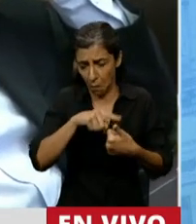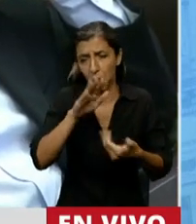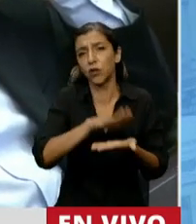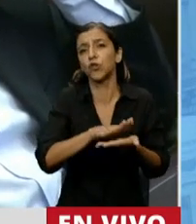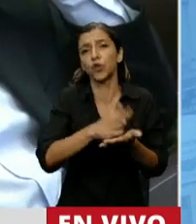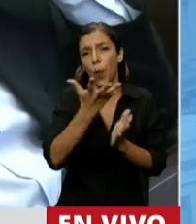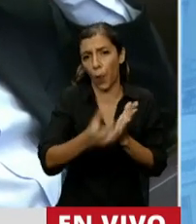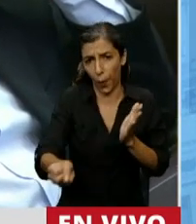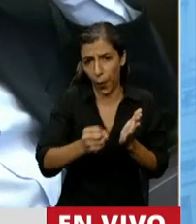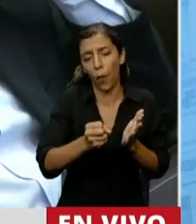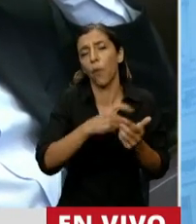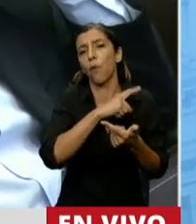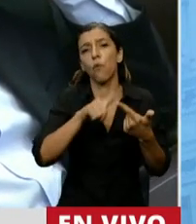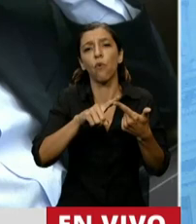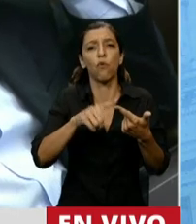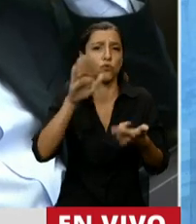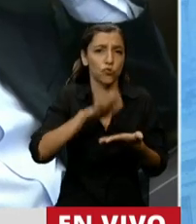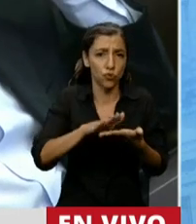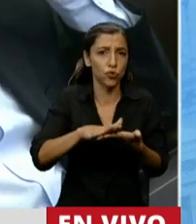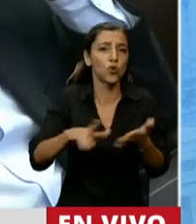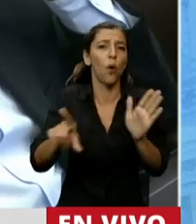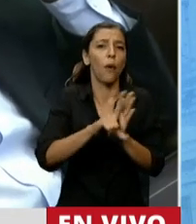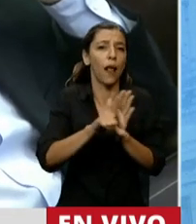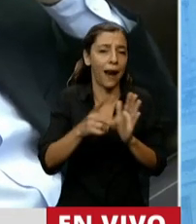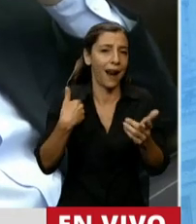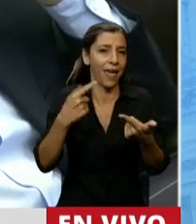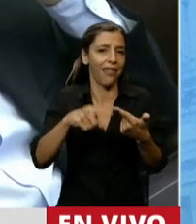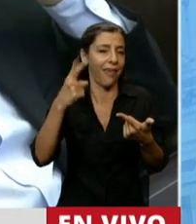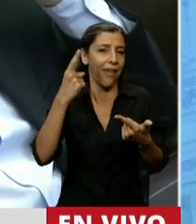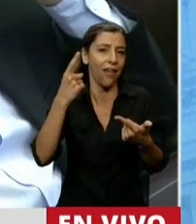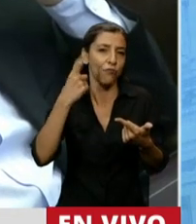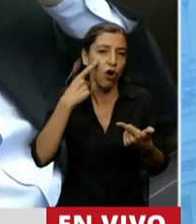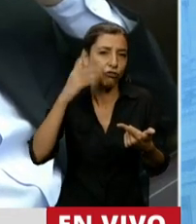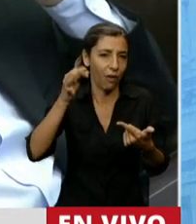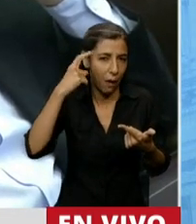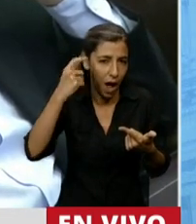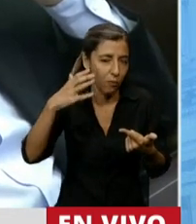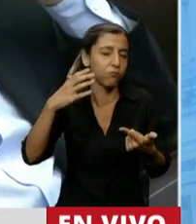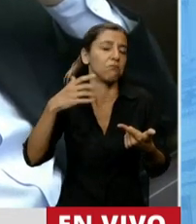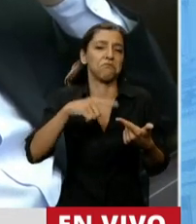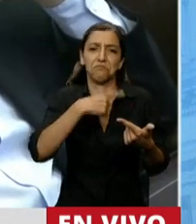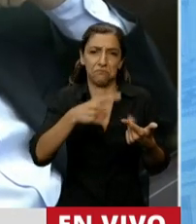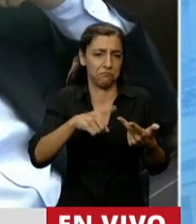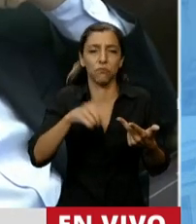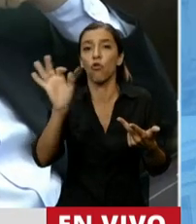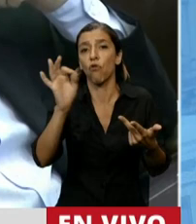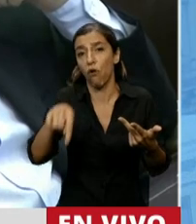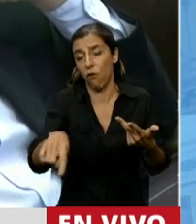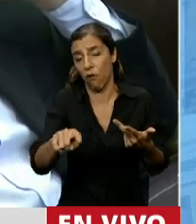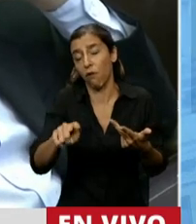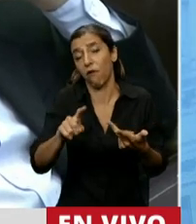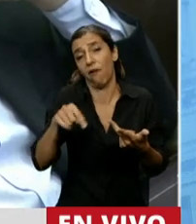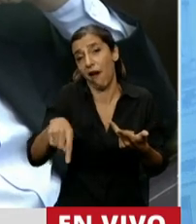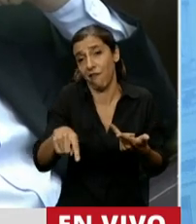trate de la ley de la economía del conocimiento, o se trate de esta ley, de esta modificación a la